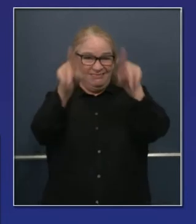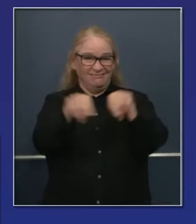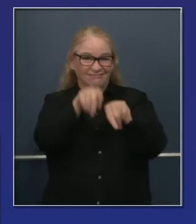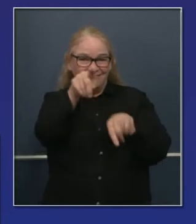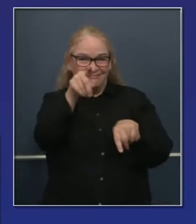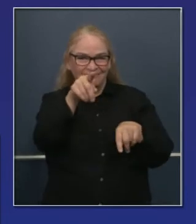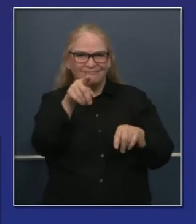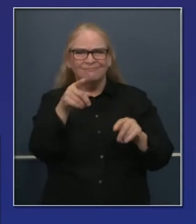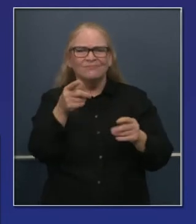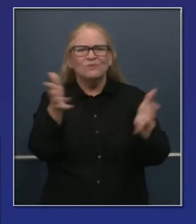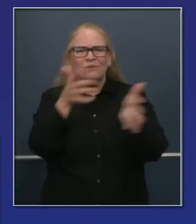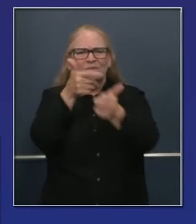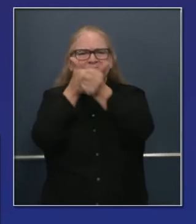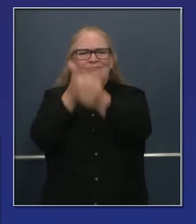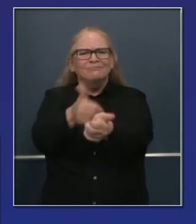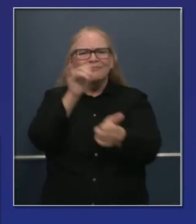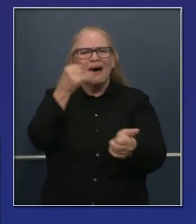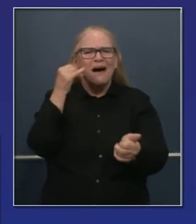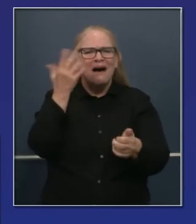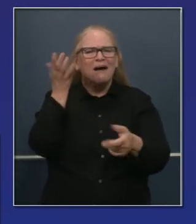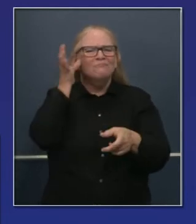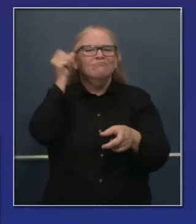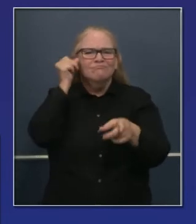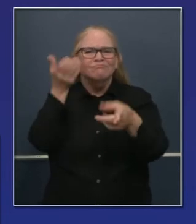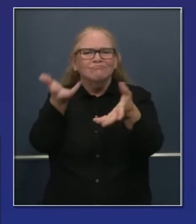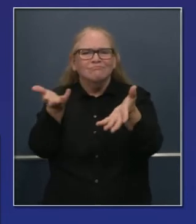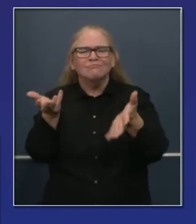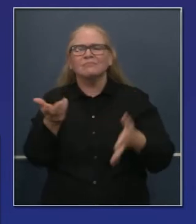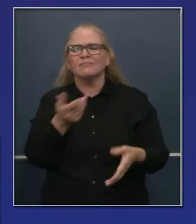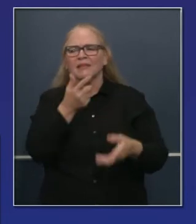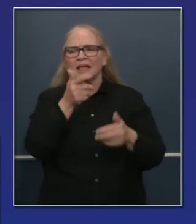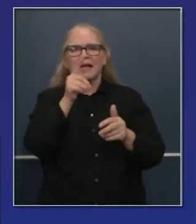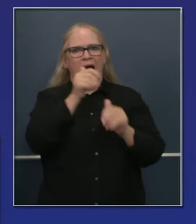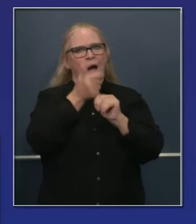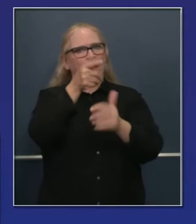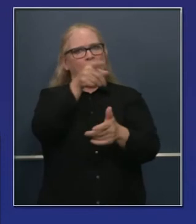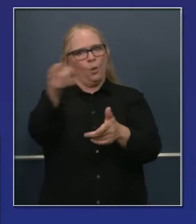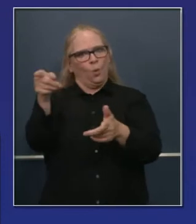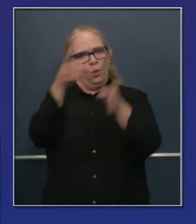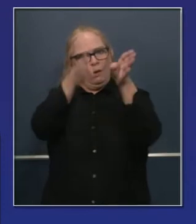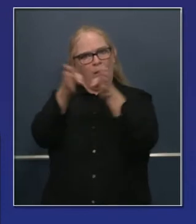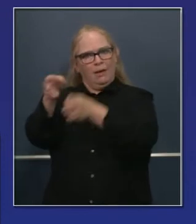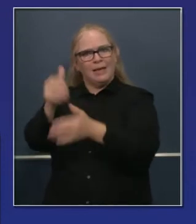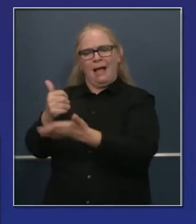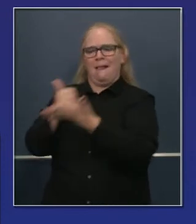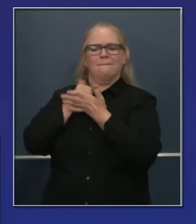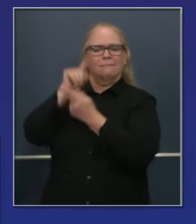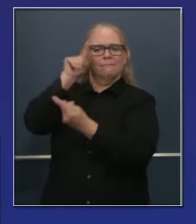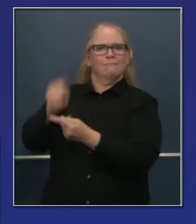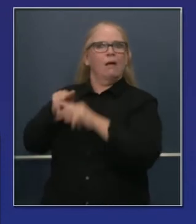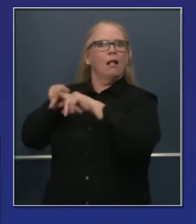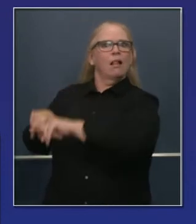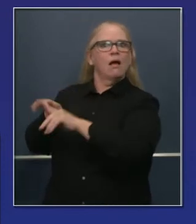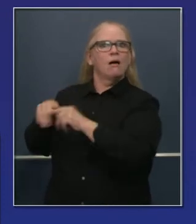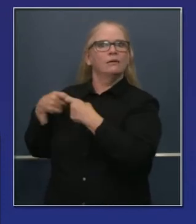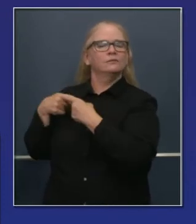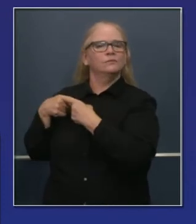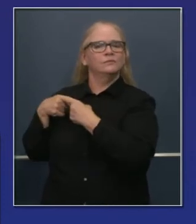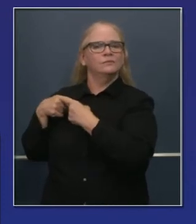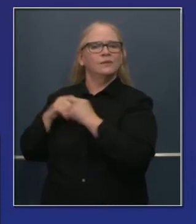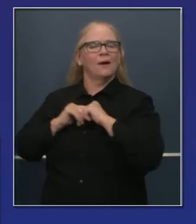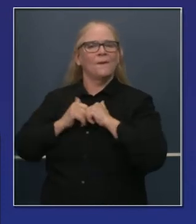pantalla estos alertas flex son para instarles a ustedes como residentes dueños de negocios que